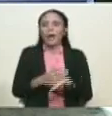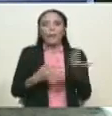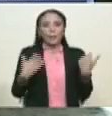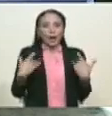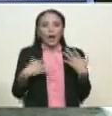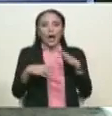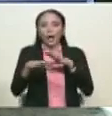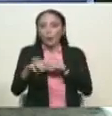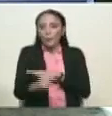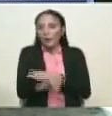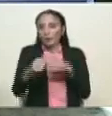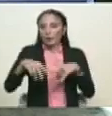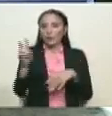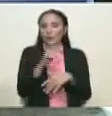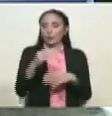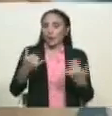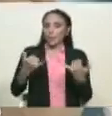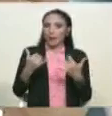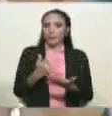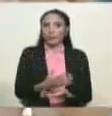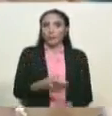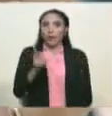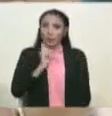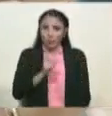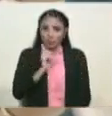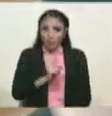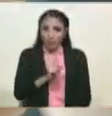se importa en Venezuela. ¿O miento?